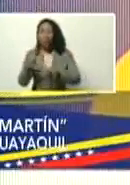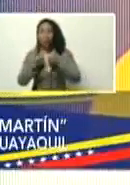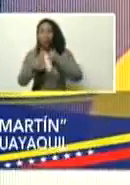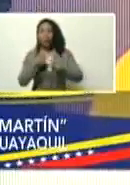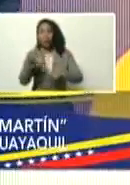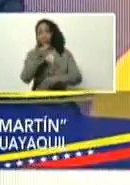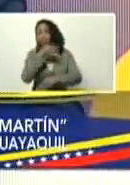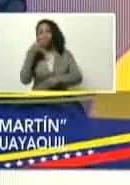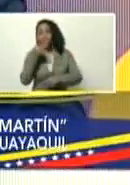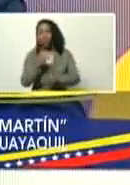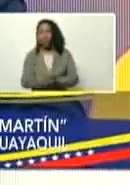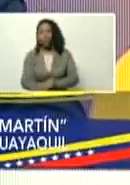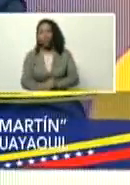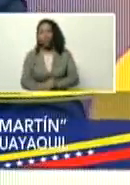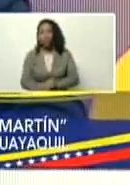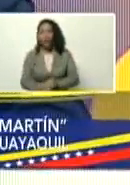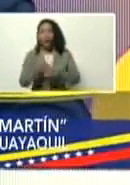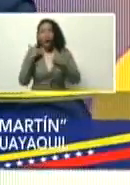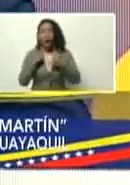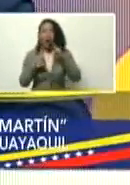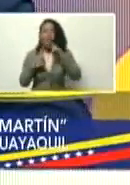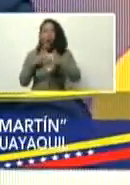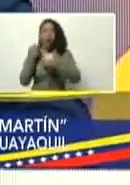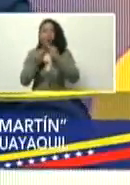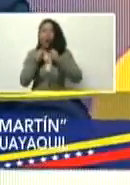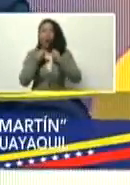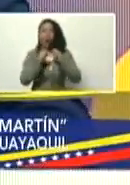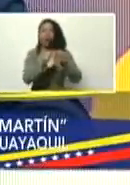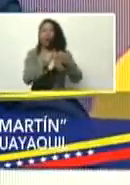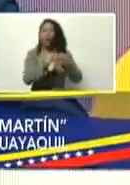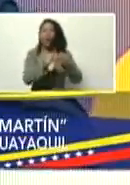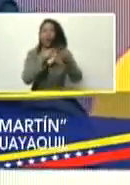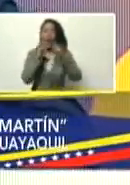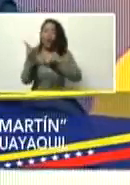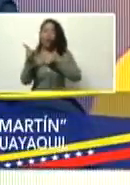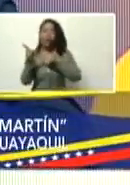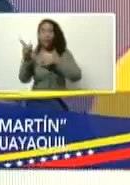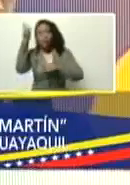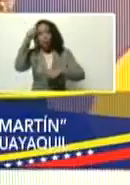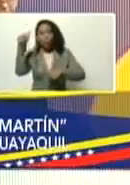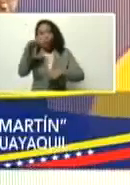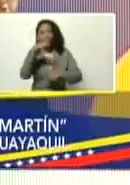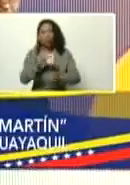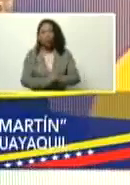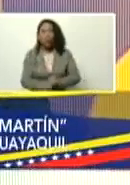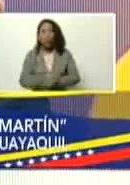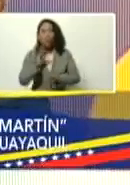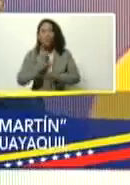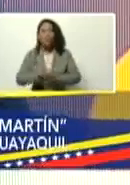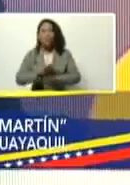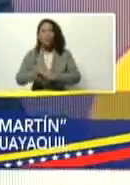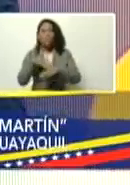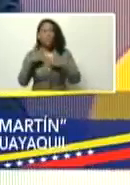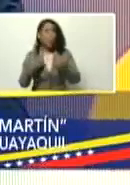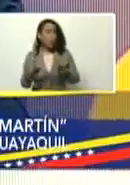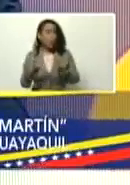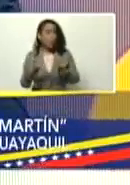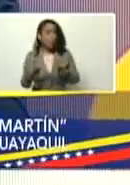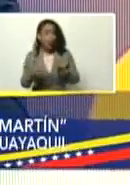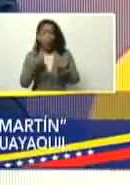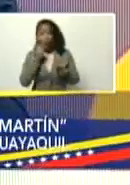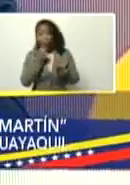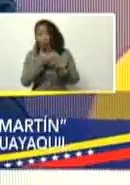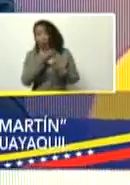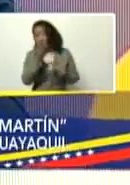extraordinaria. Y nos toca ver cómo continuar aquello, a los pueblos. Porque qué bueno, como usted